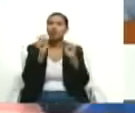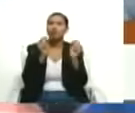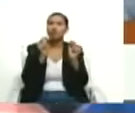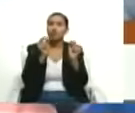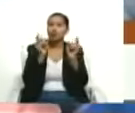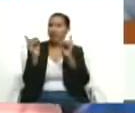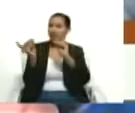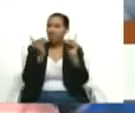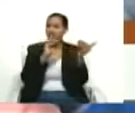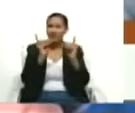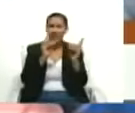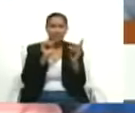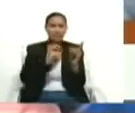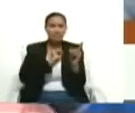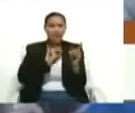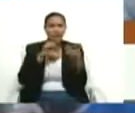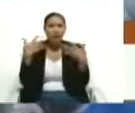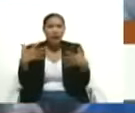al debate,